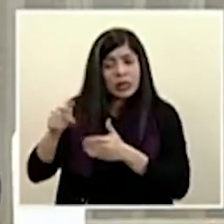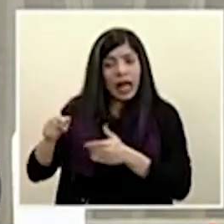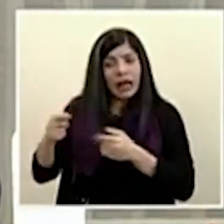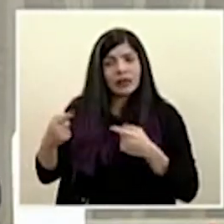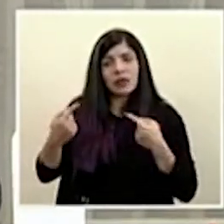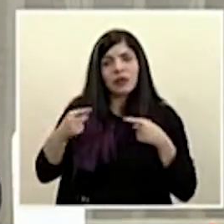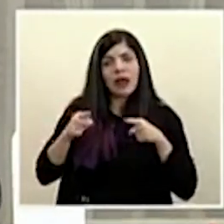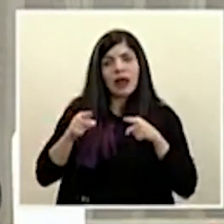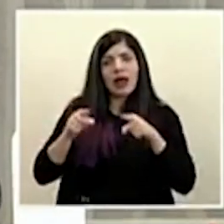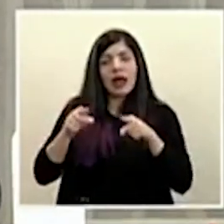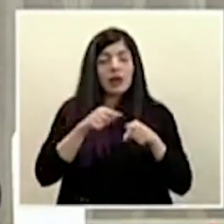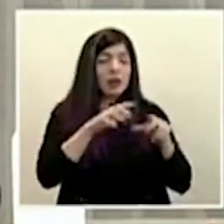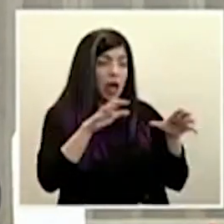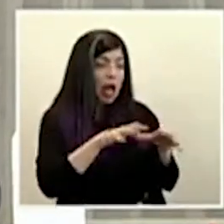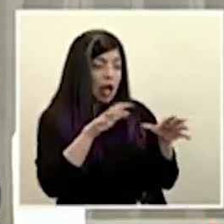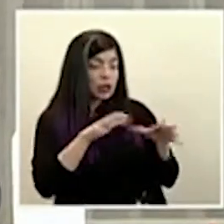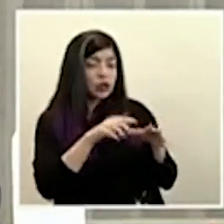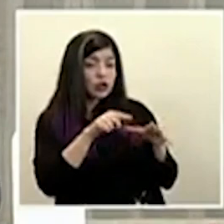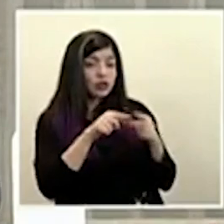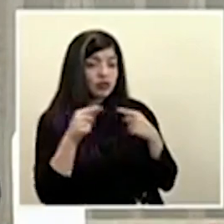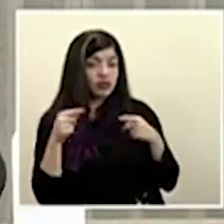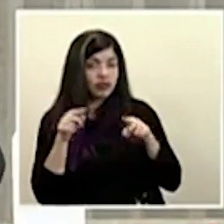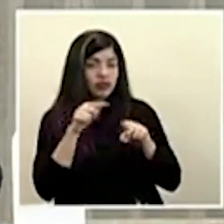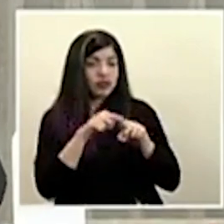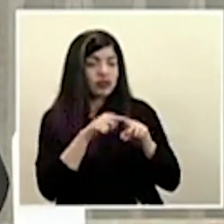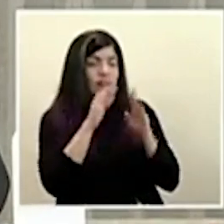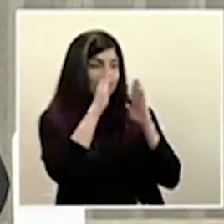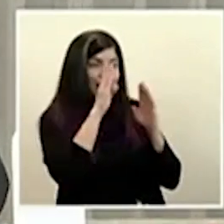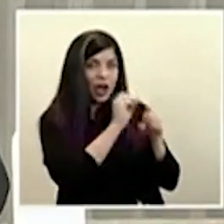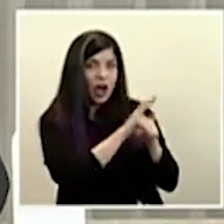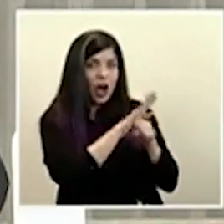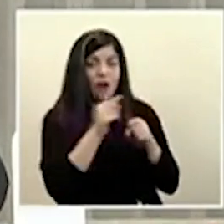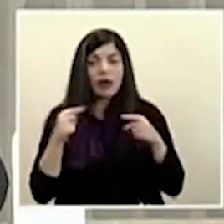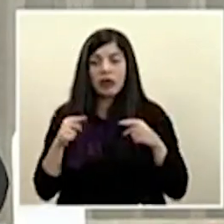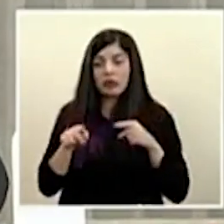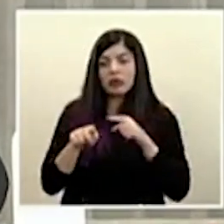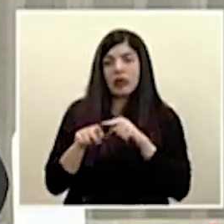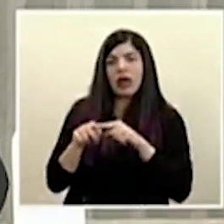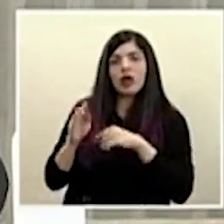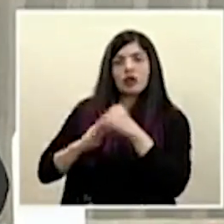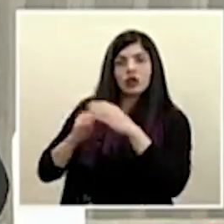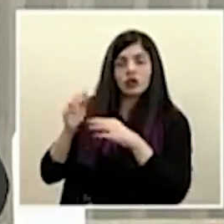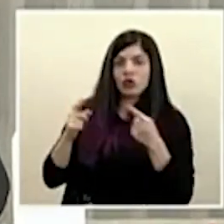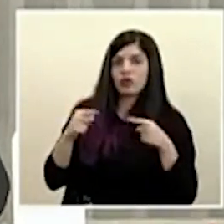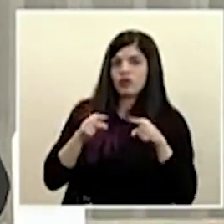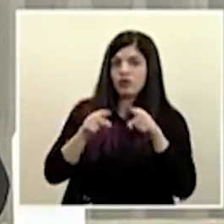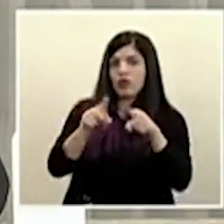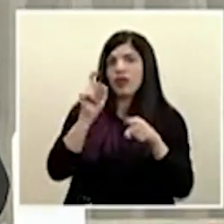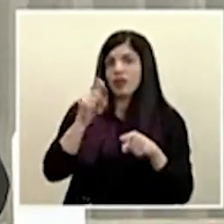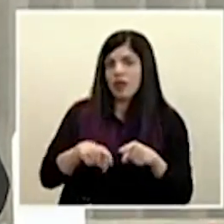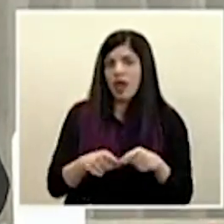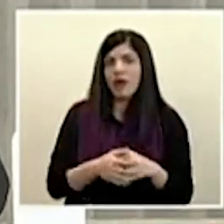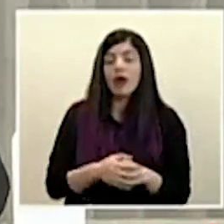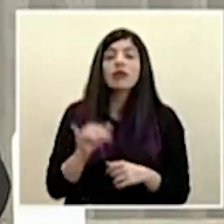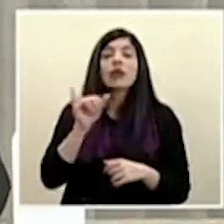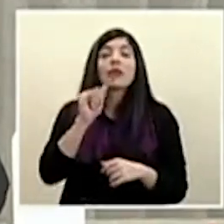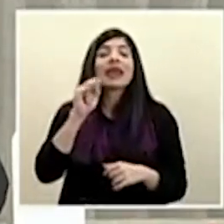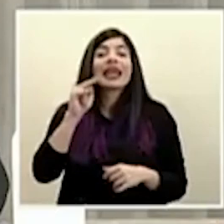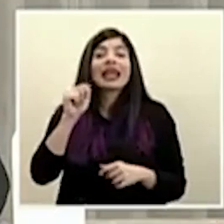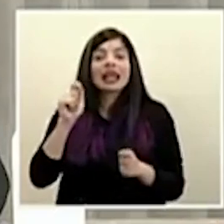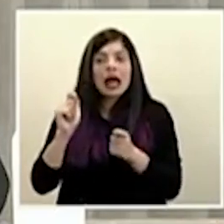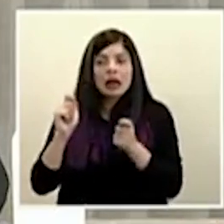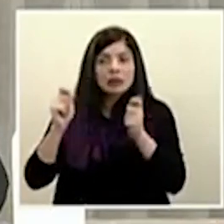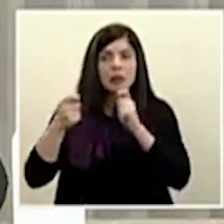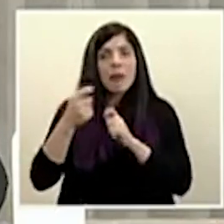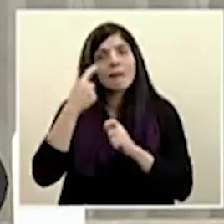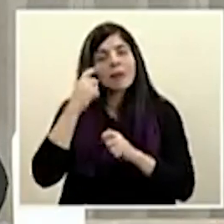a la acción del COVID. Tenemos que llevar adelante otras reformas claves, como la reforma al INAH para mejorar